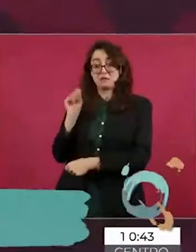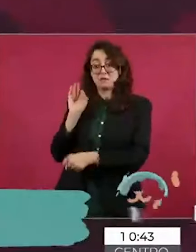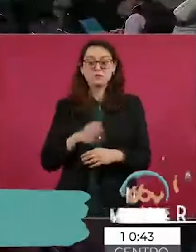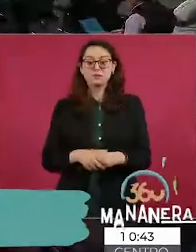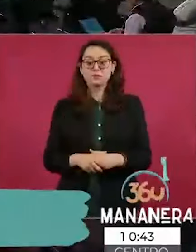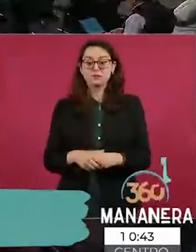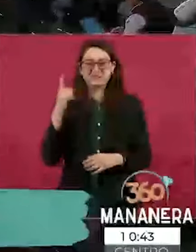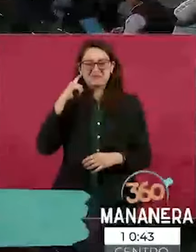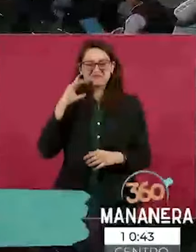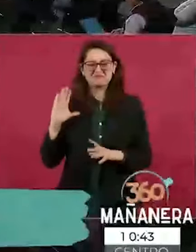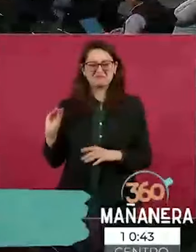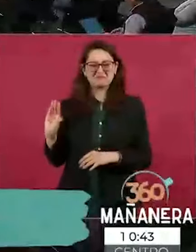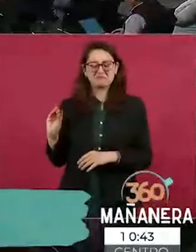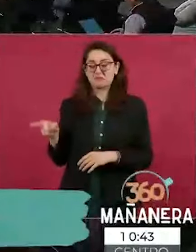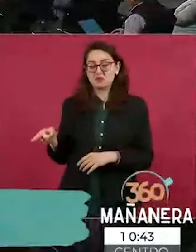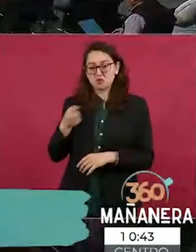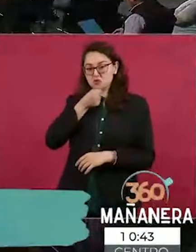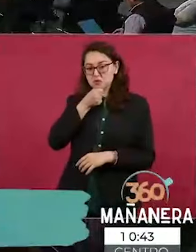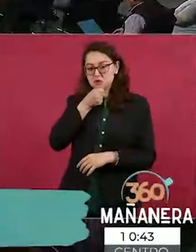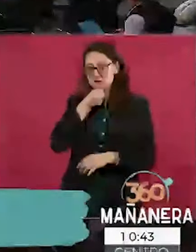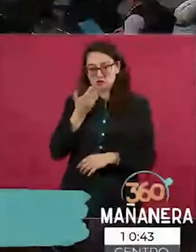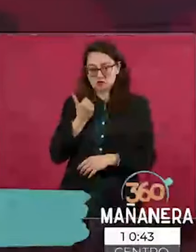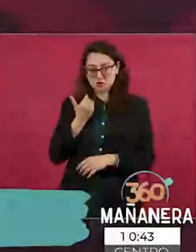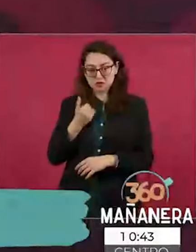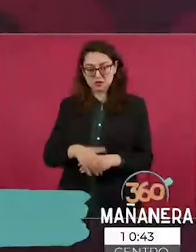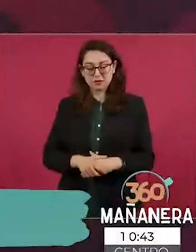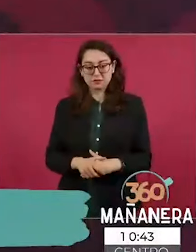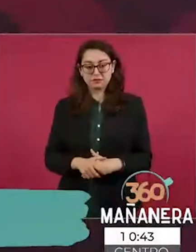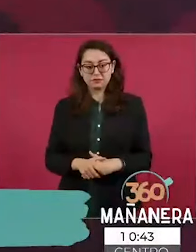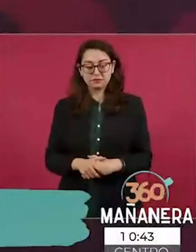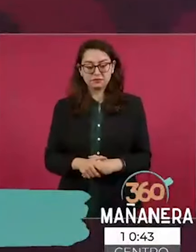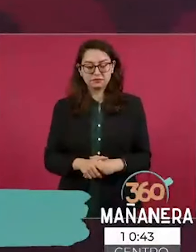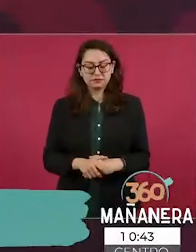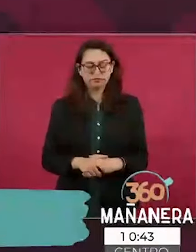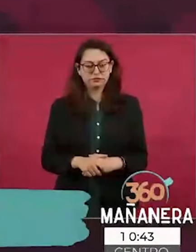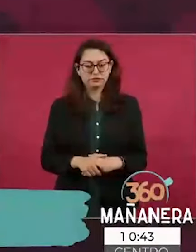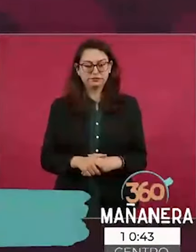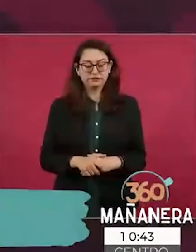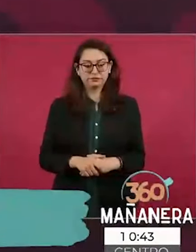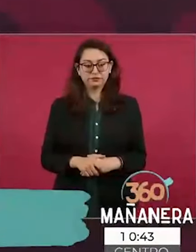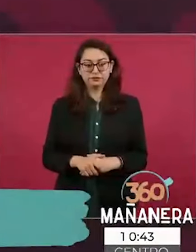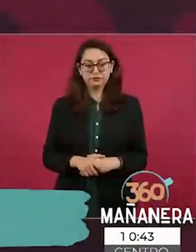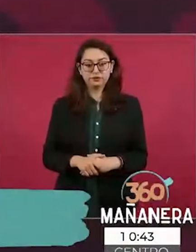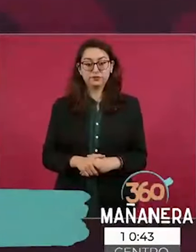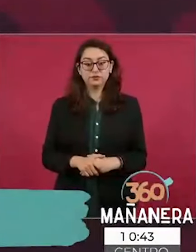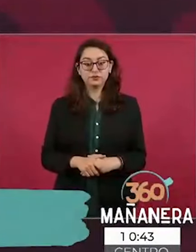responsables no son cosas completamente distintas